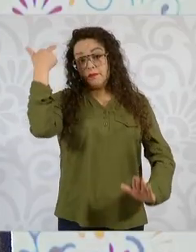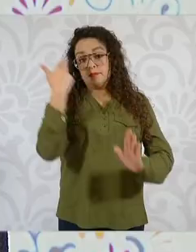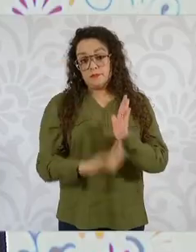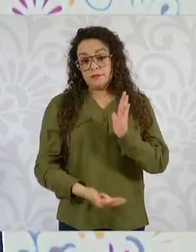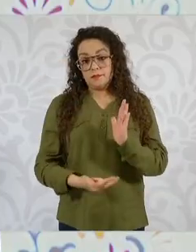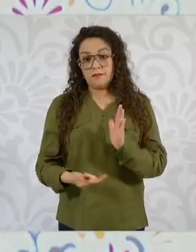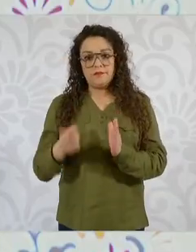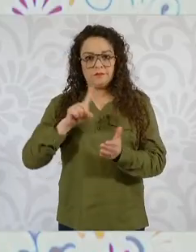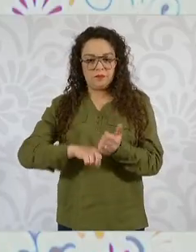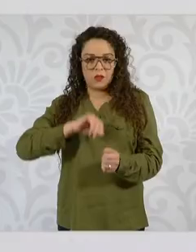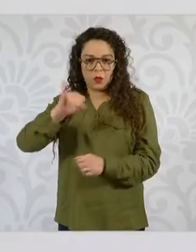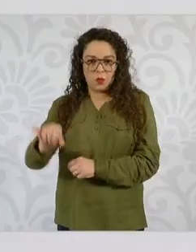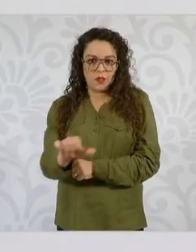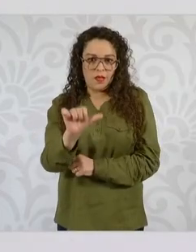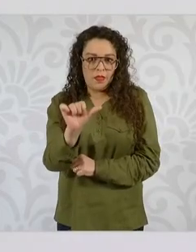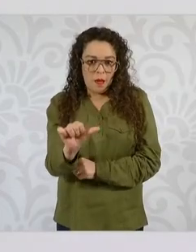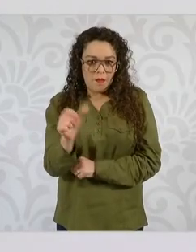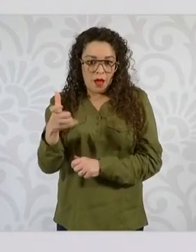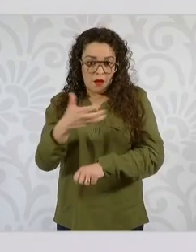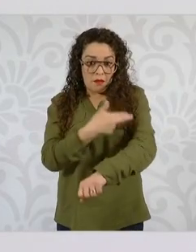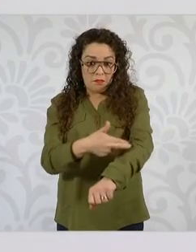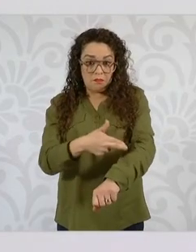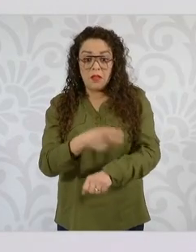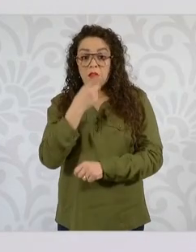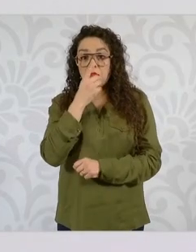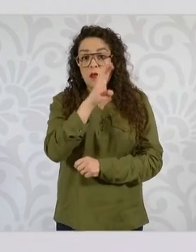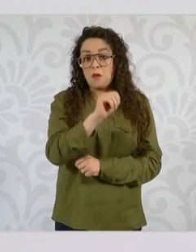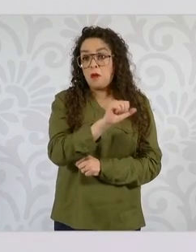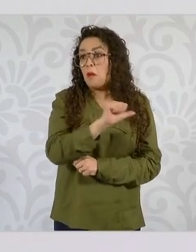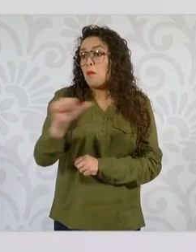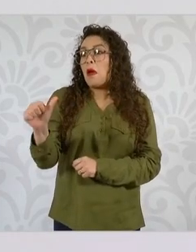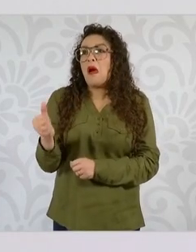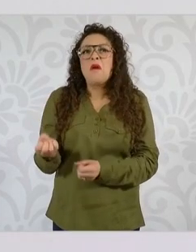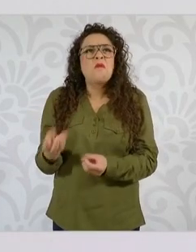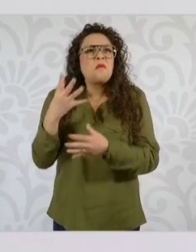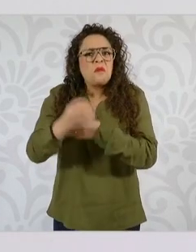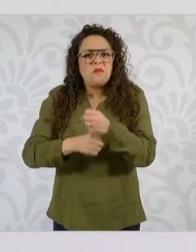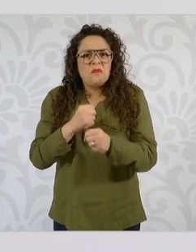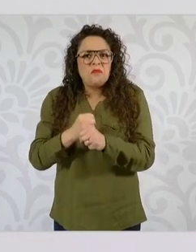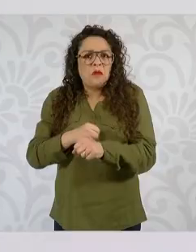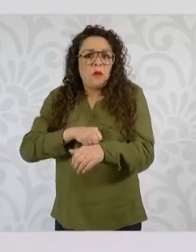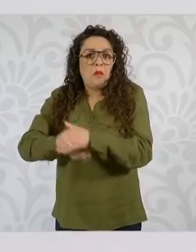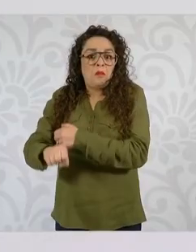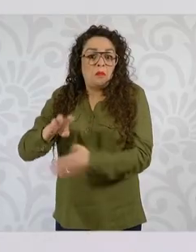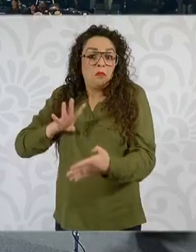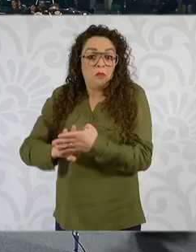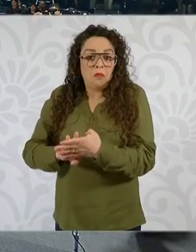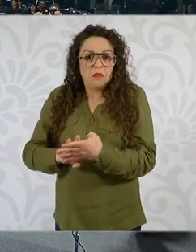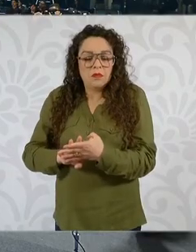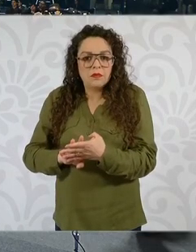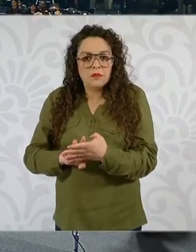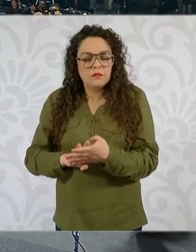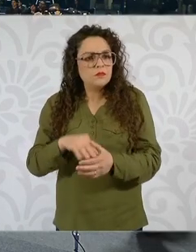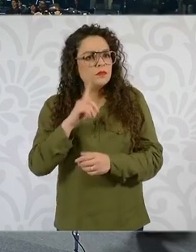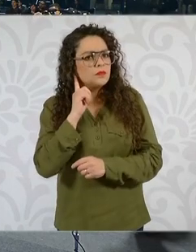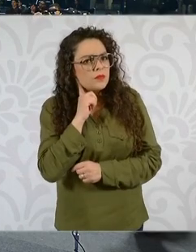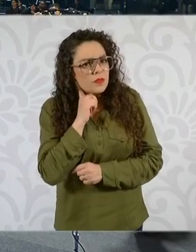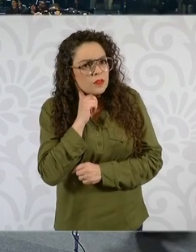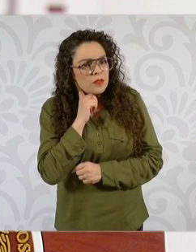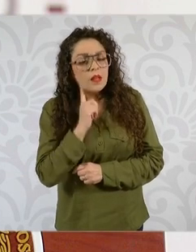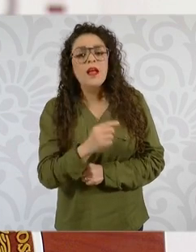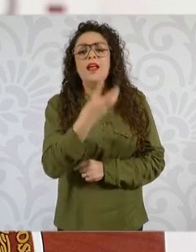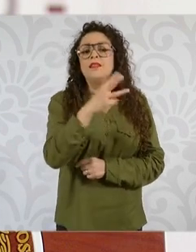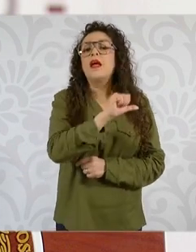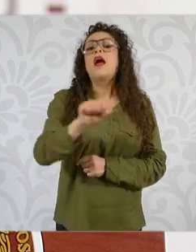dentro de un juicio de amparo, son nueve a no sé cuántos años de cárcel. Entonces, ¿cuánto? Tres a